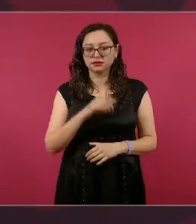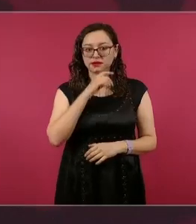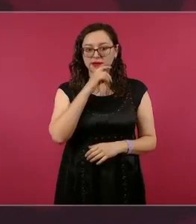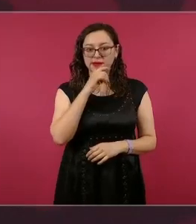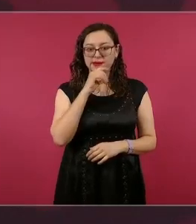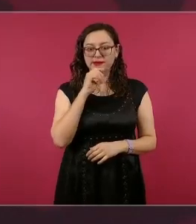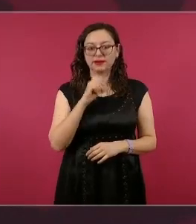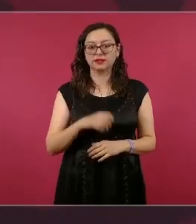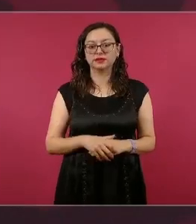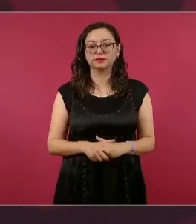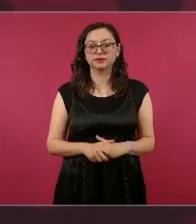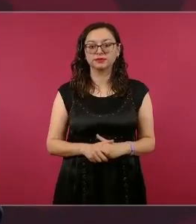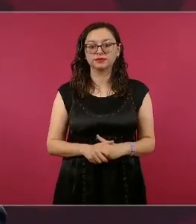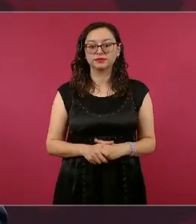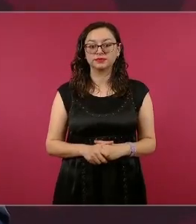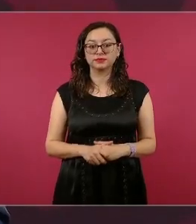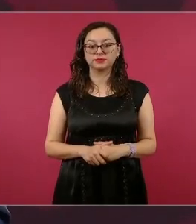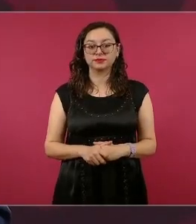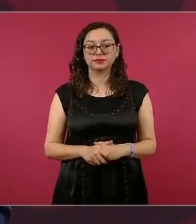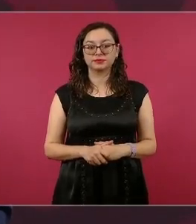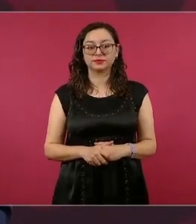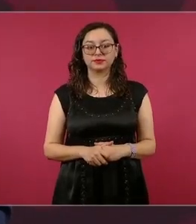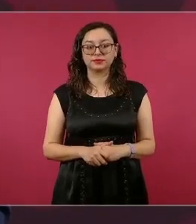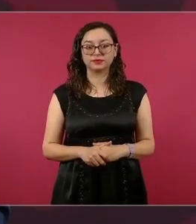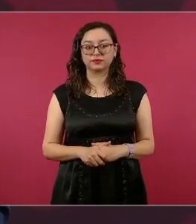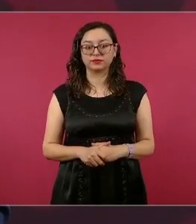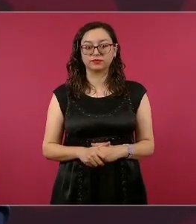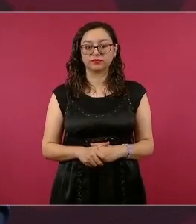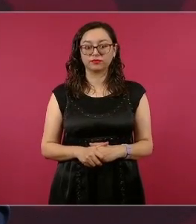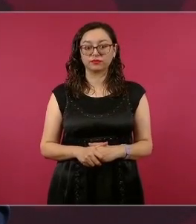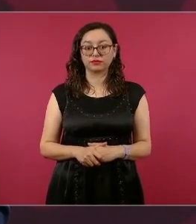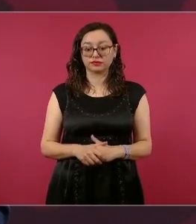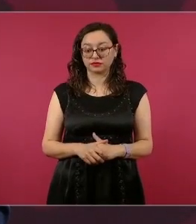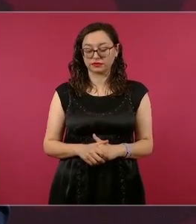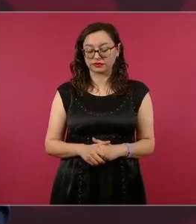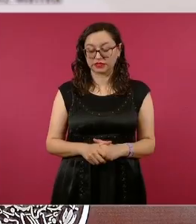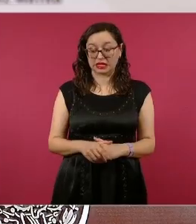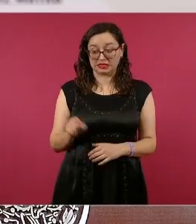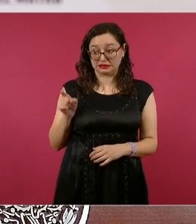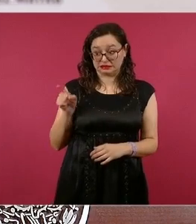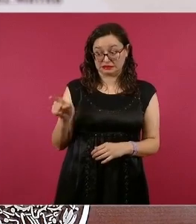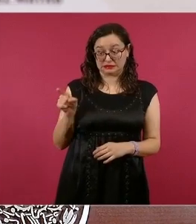cuando triunfa la maestra